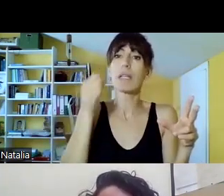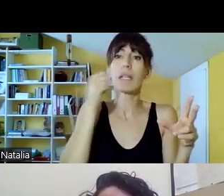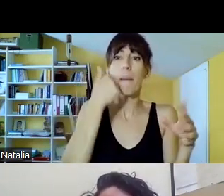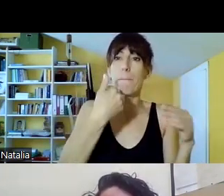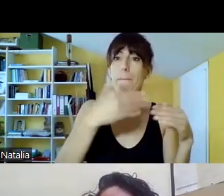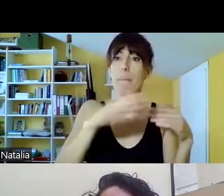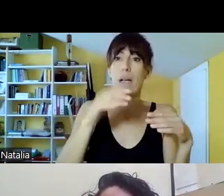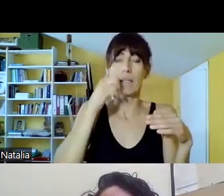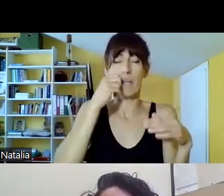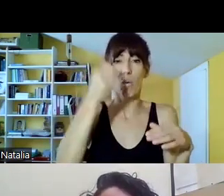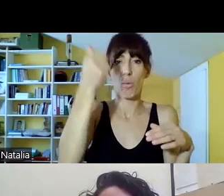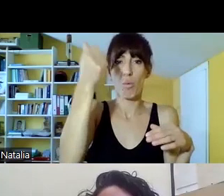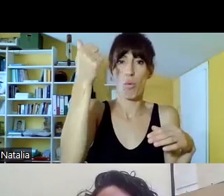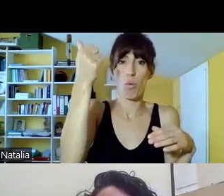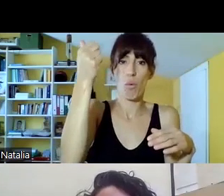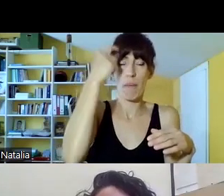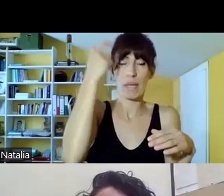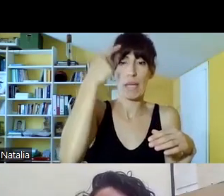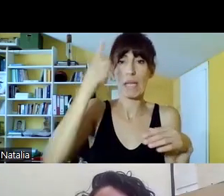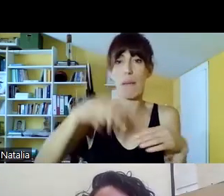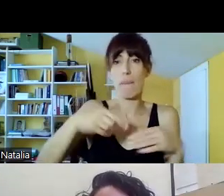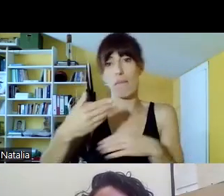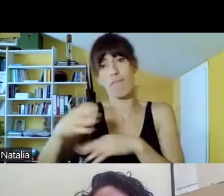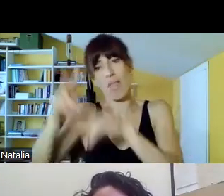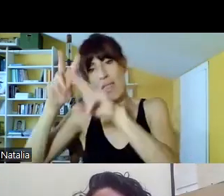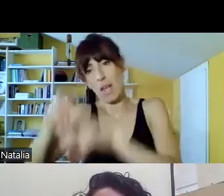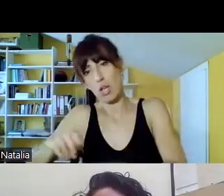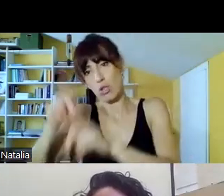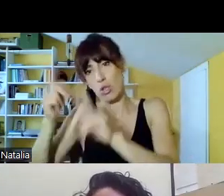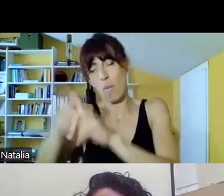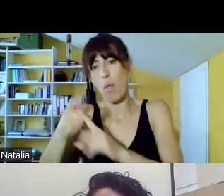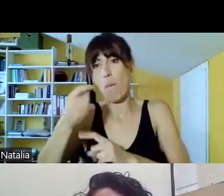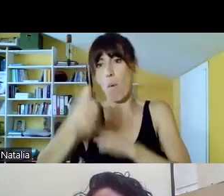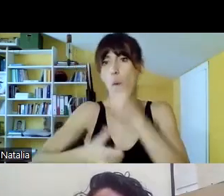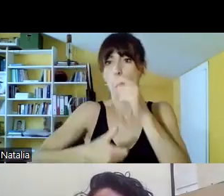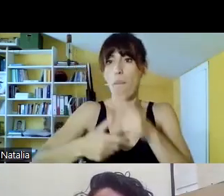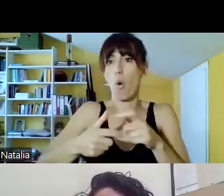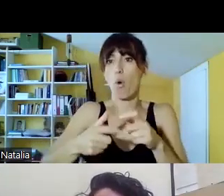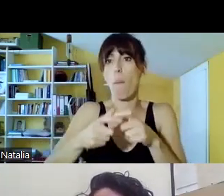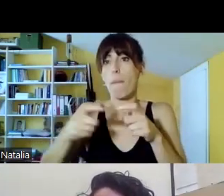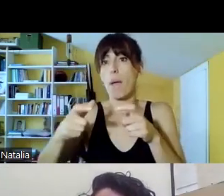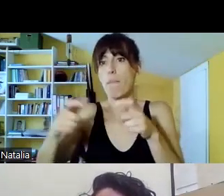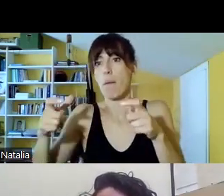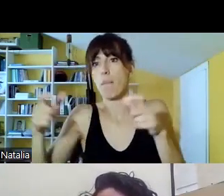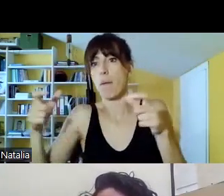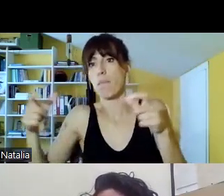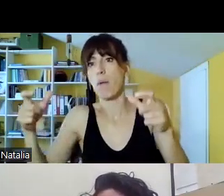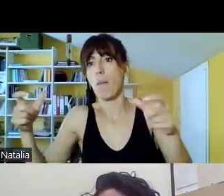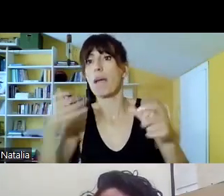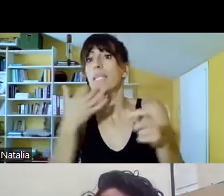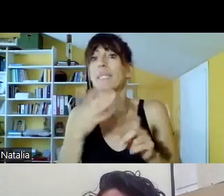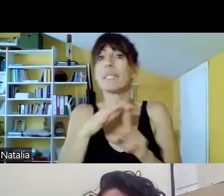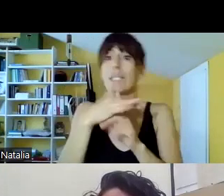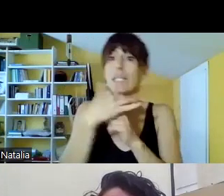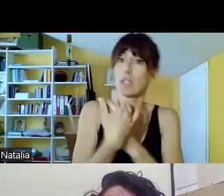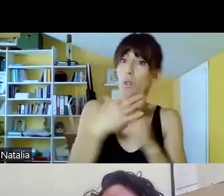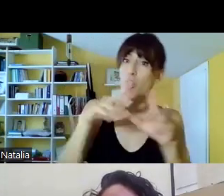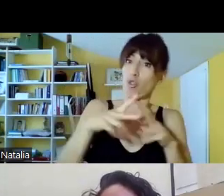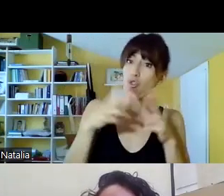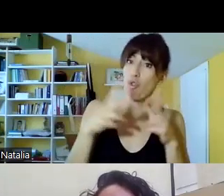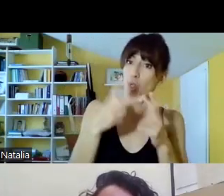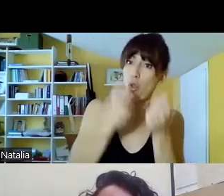de diagnóstico médico van aumentando a medida que empeoran las condiciones